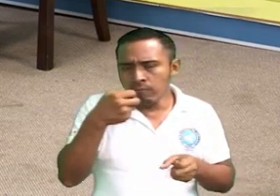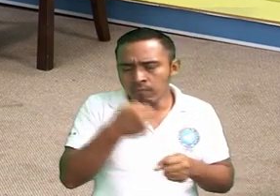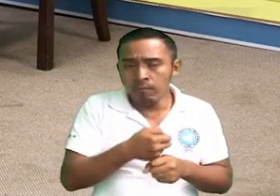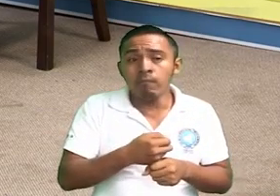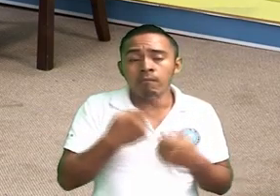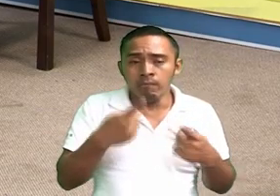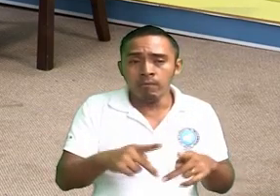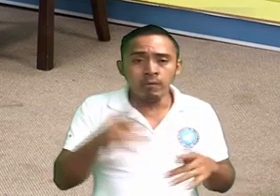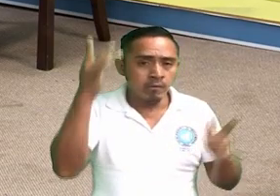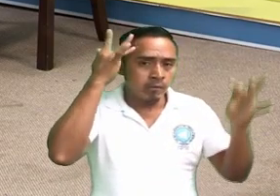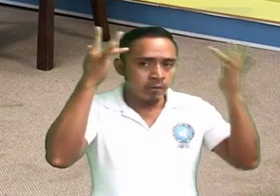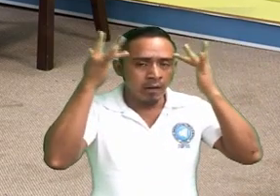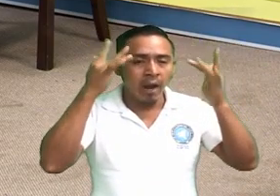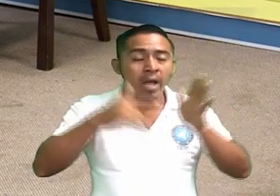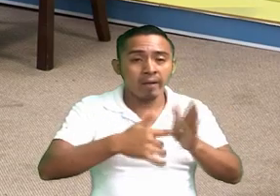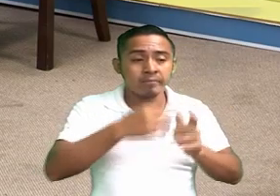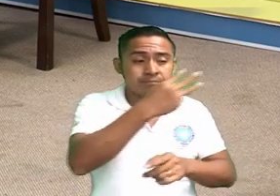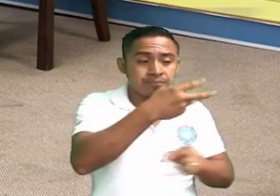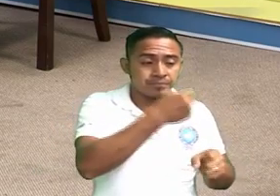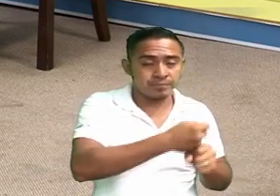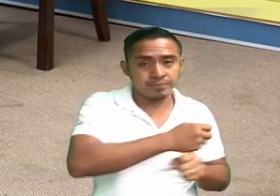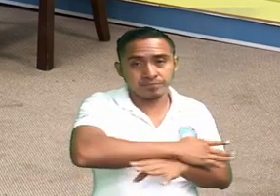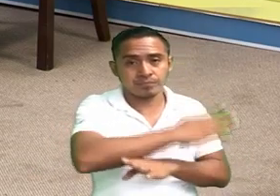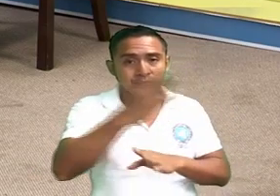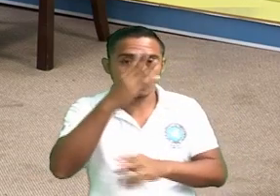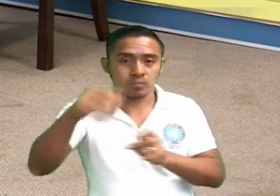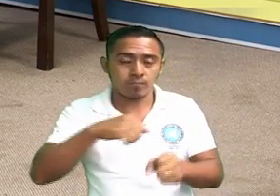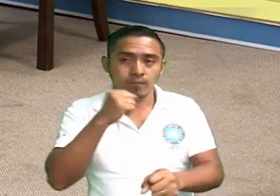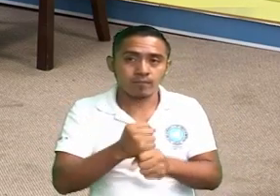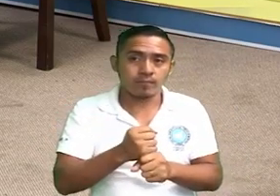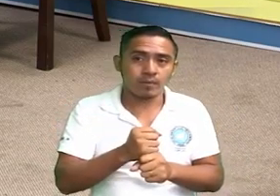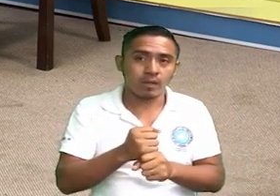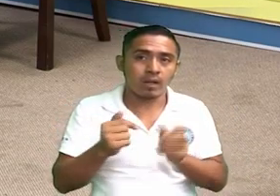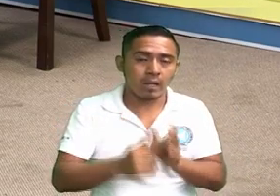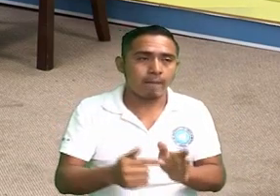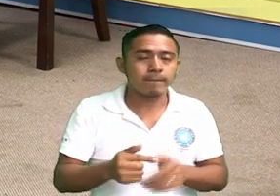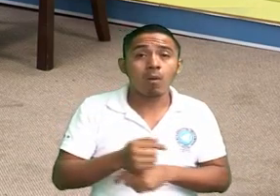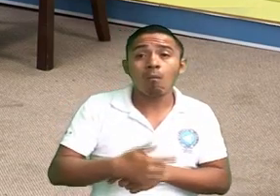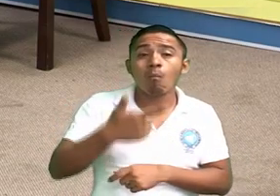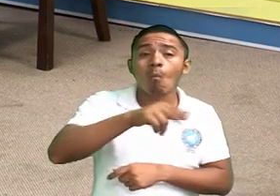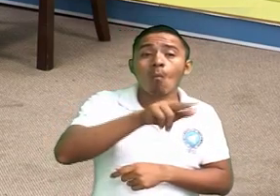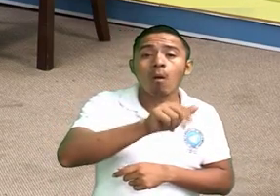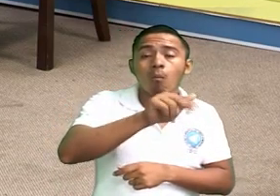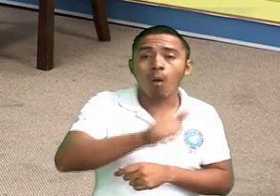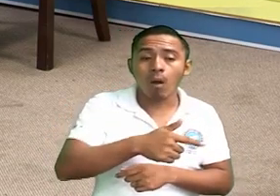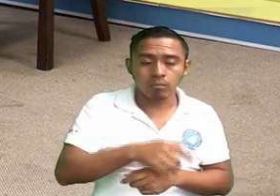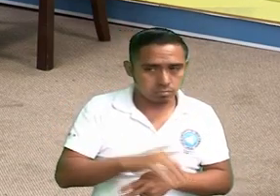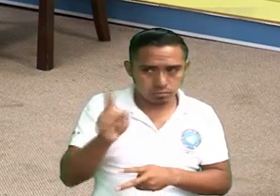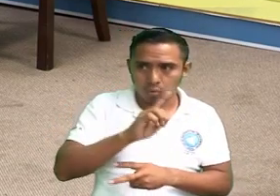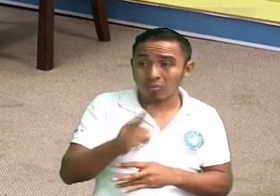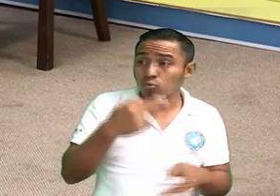a los 2 años y medio, 18 meses, pero ya cuando son